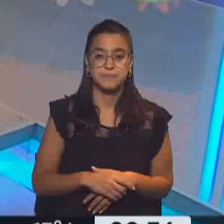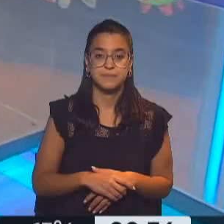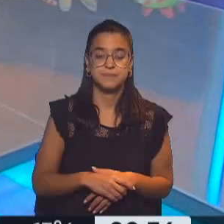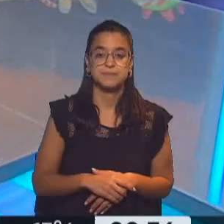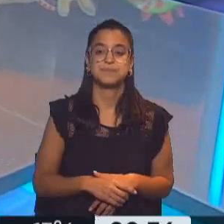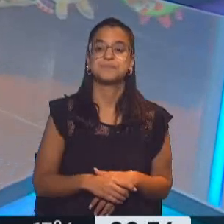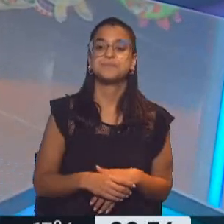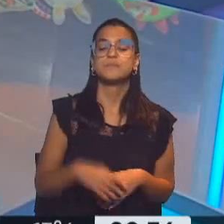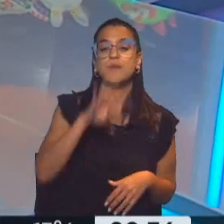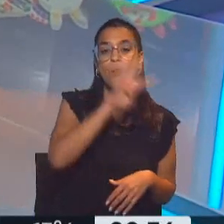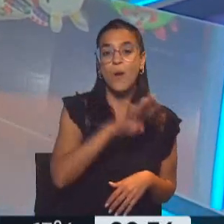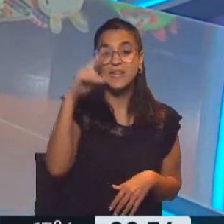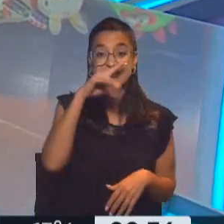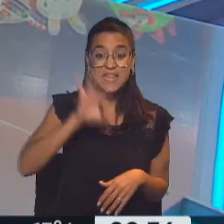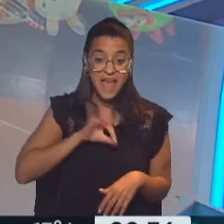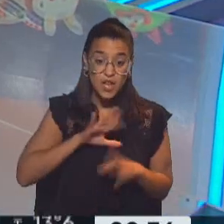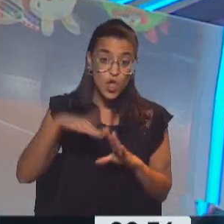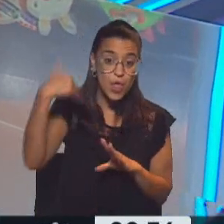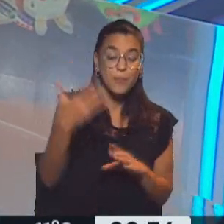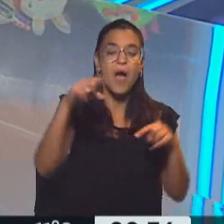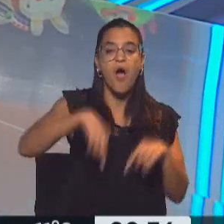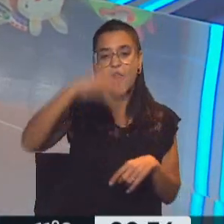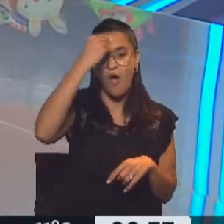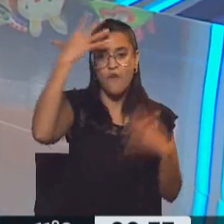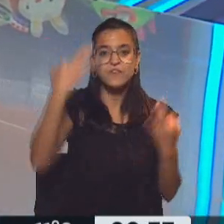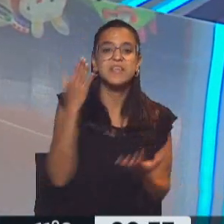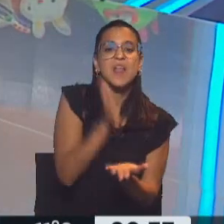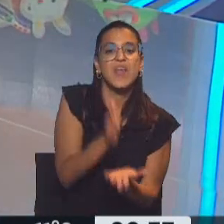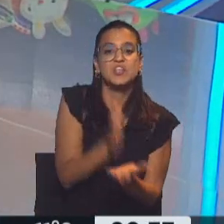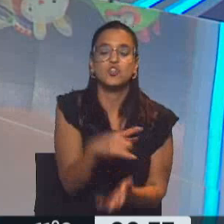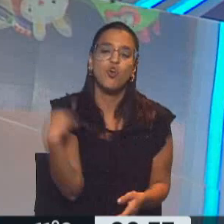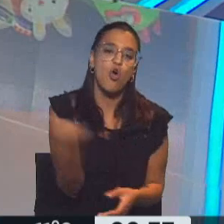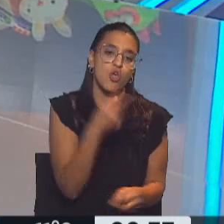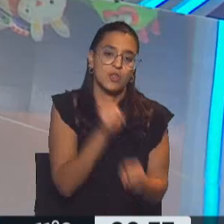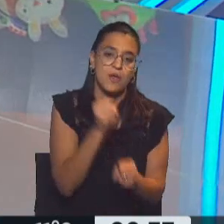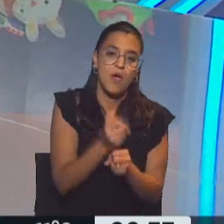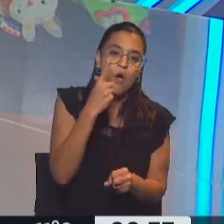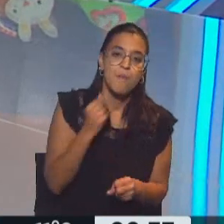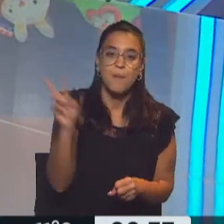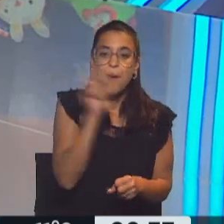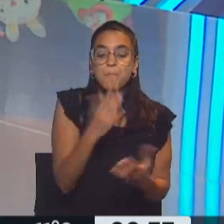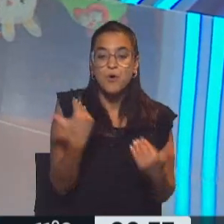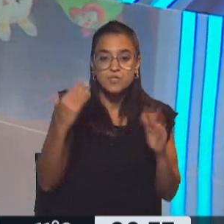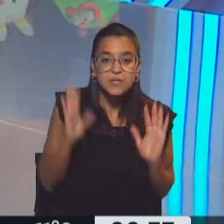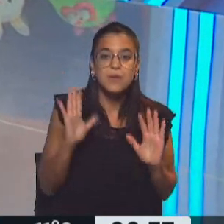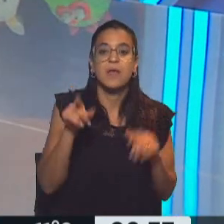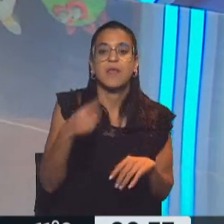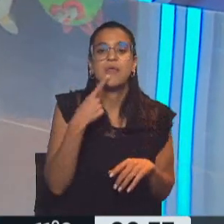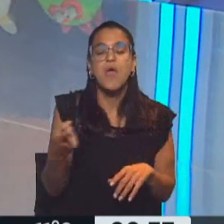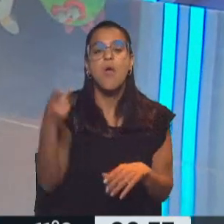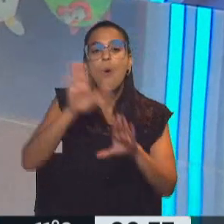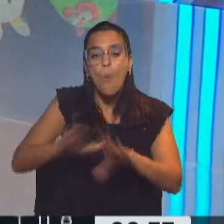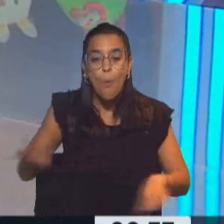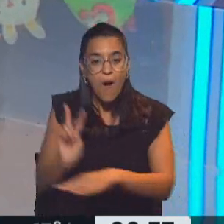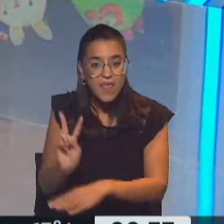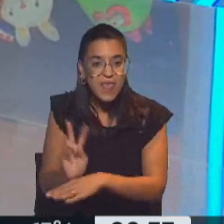después de 47 años se va a oficializar un derecho que tenemos todos los trabajadores y las trabajadoras la posibilidad de contar con una guardería